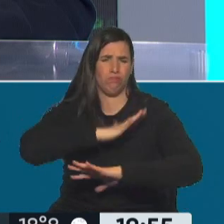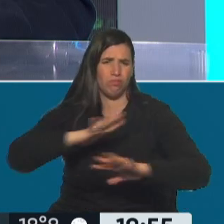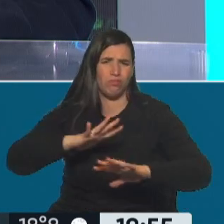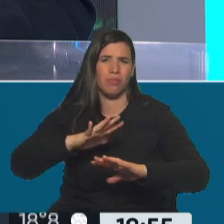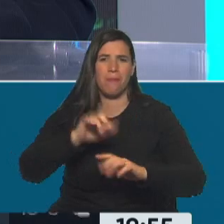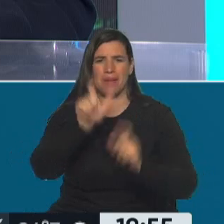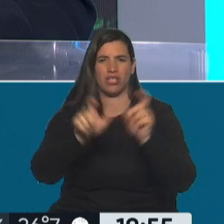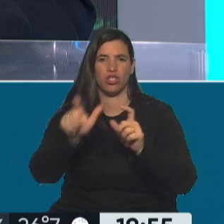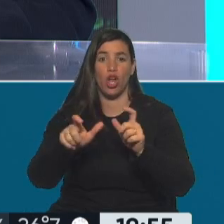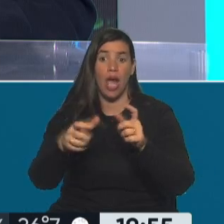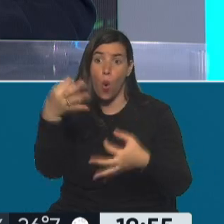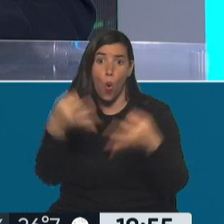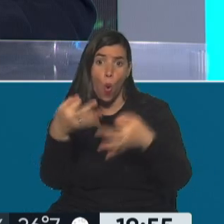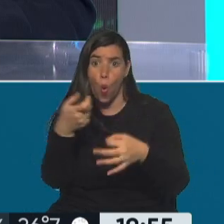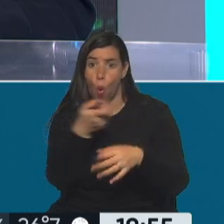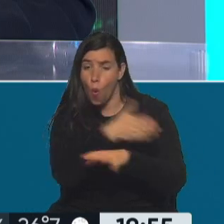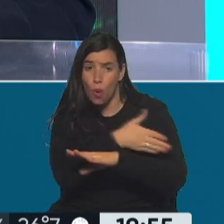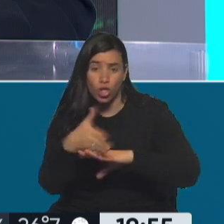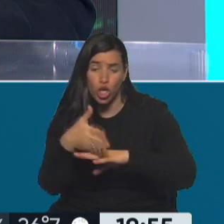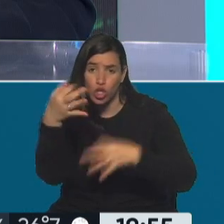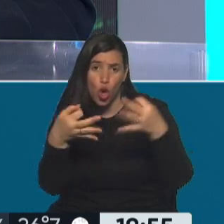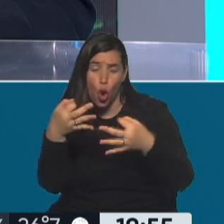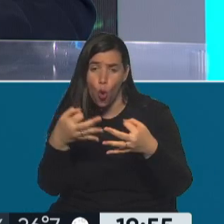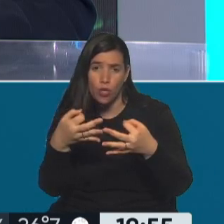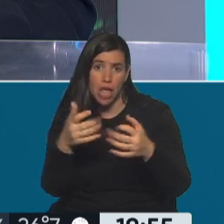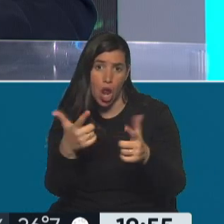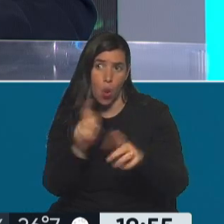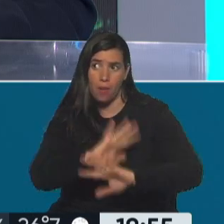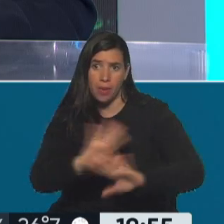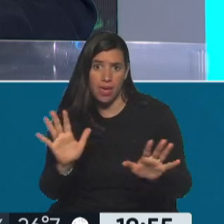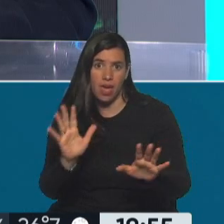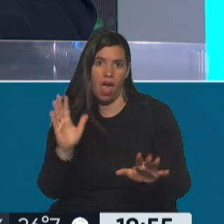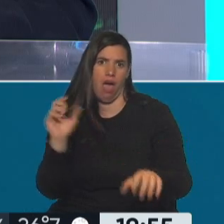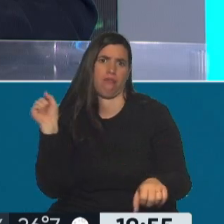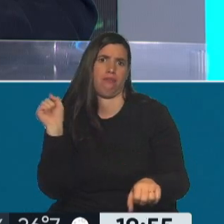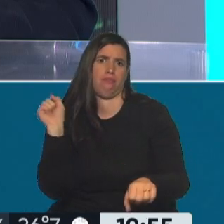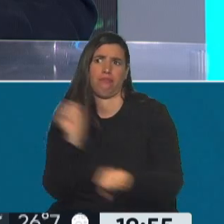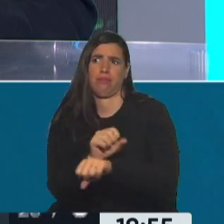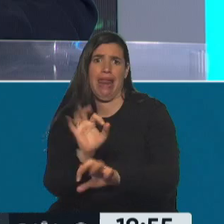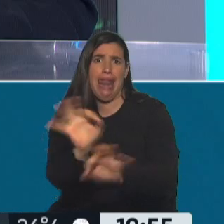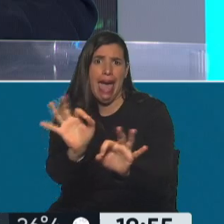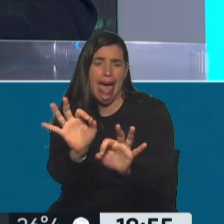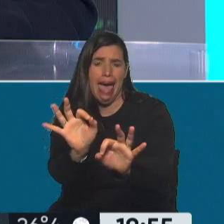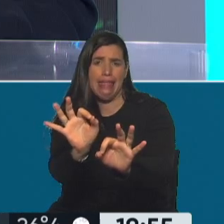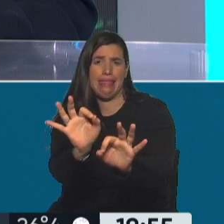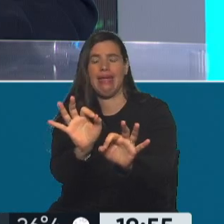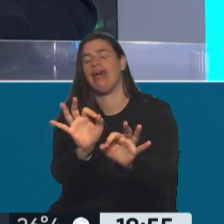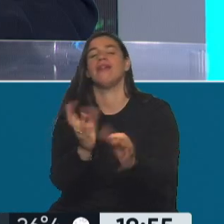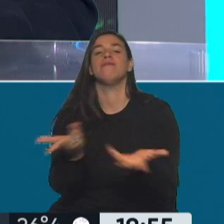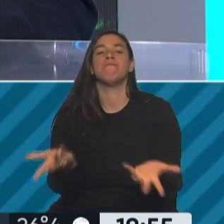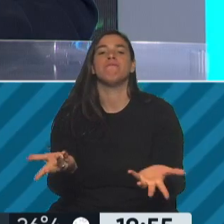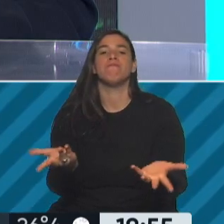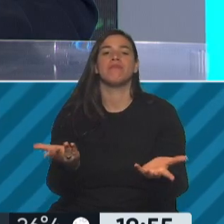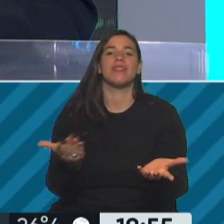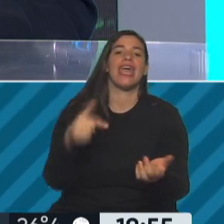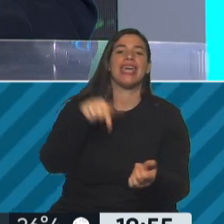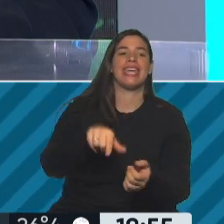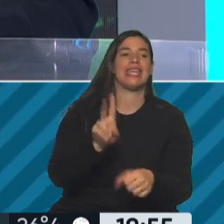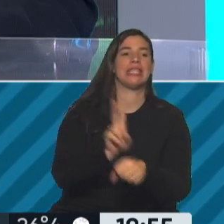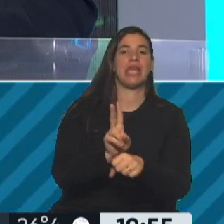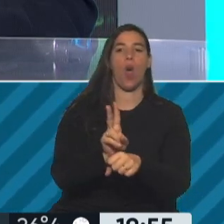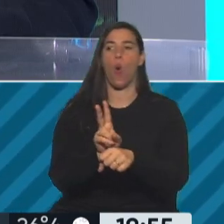el marco de esta campaña? Creo que es un error bajar la edad de imputabilidad. Uno ve las